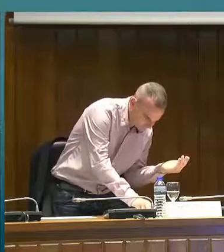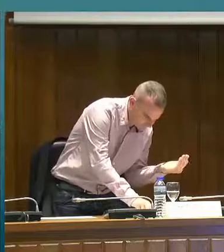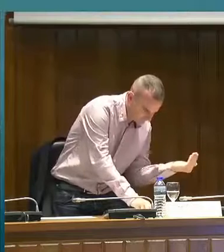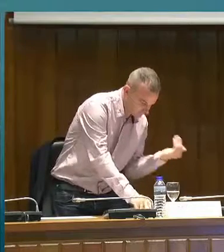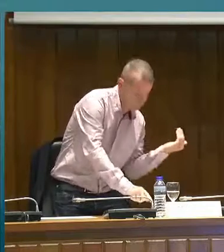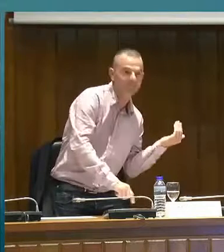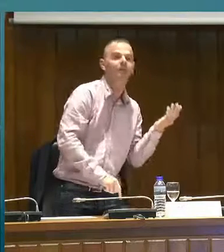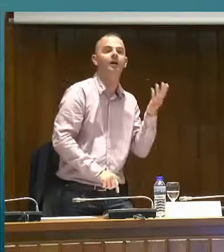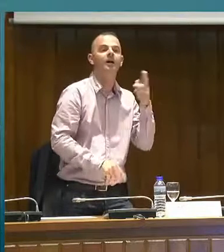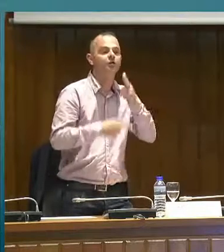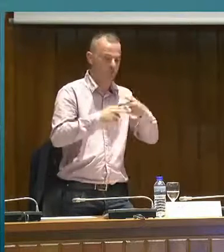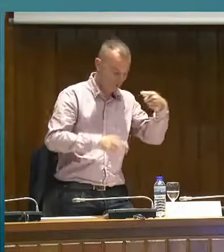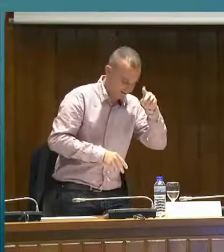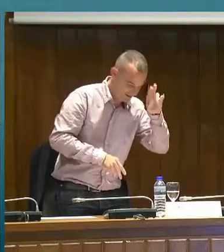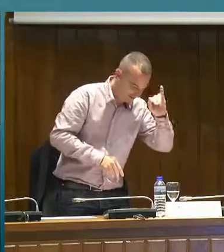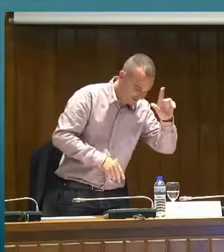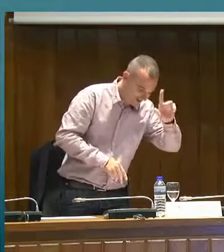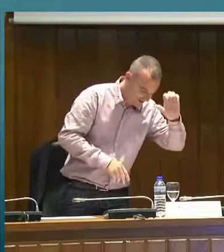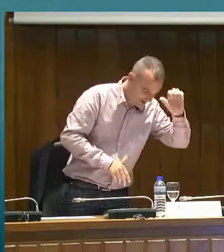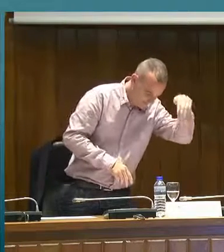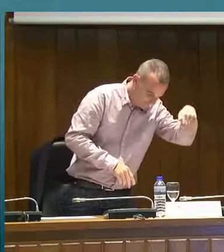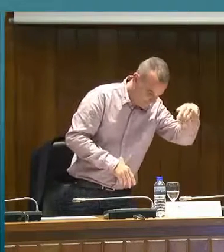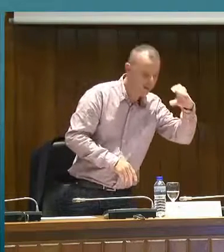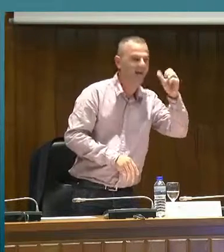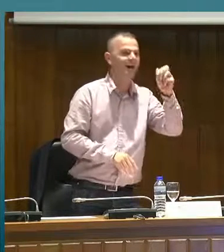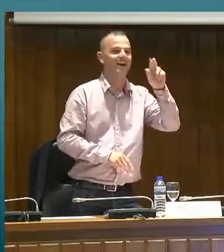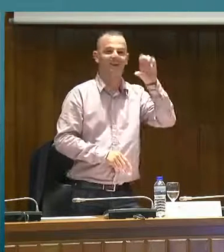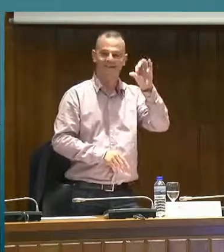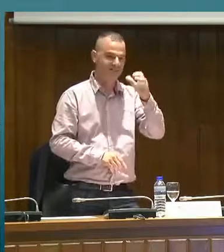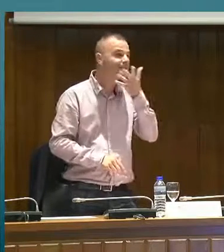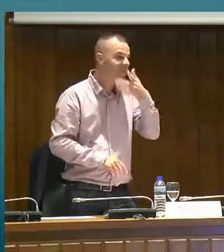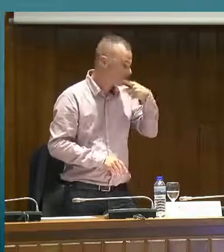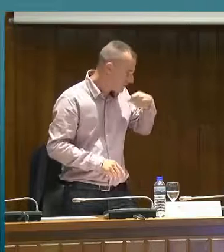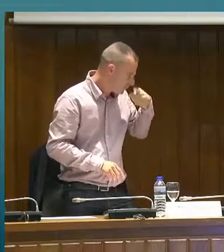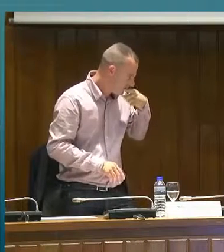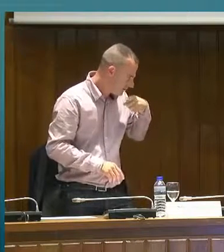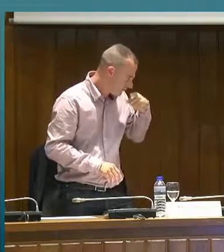Os presento a los dos ponentes. A mi lado está Guillem